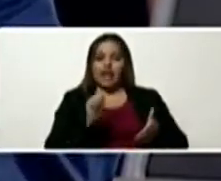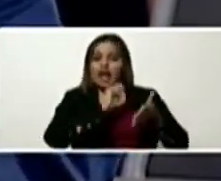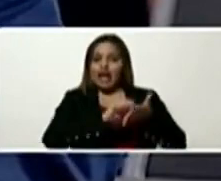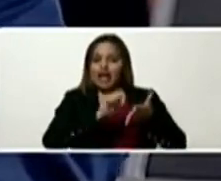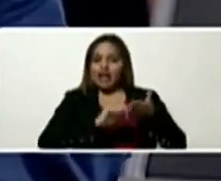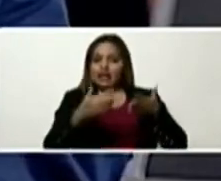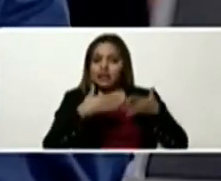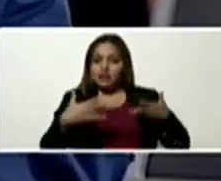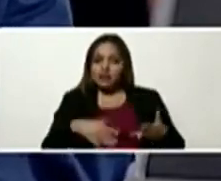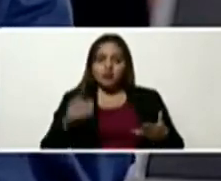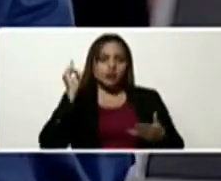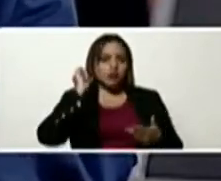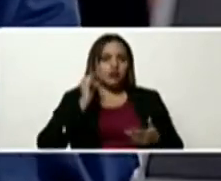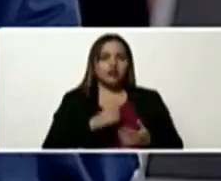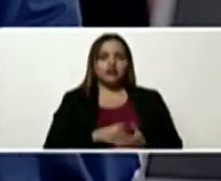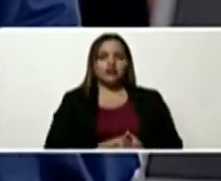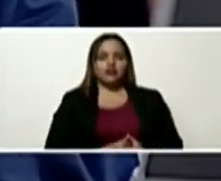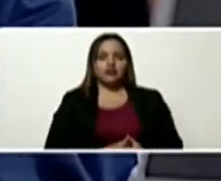escritora,